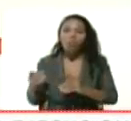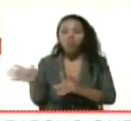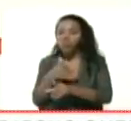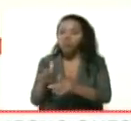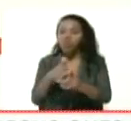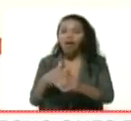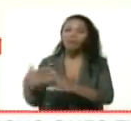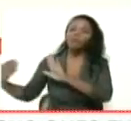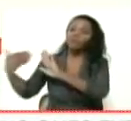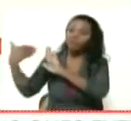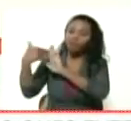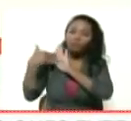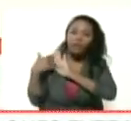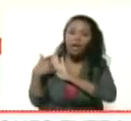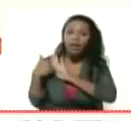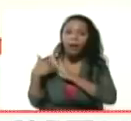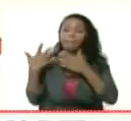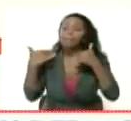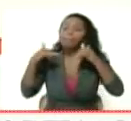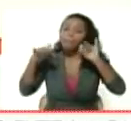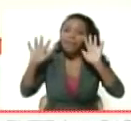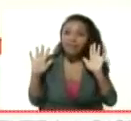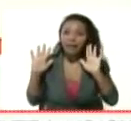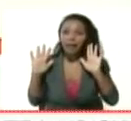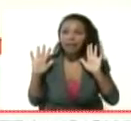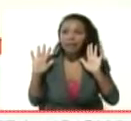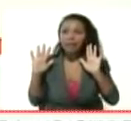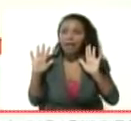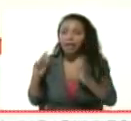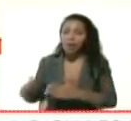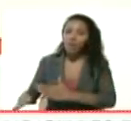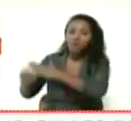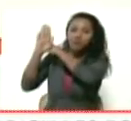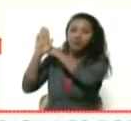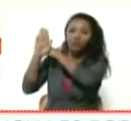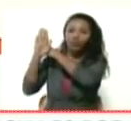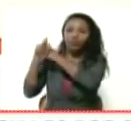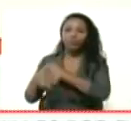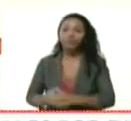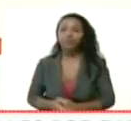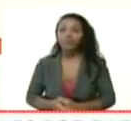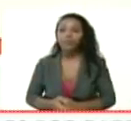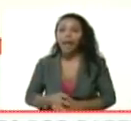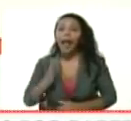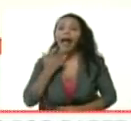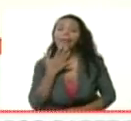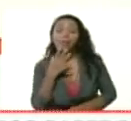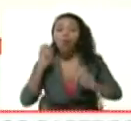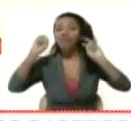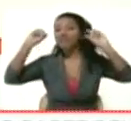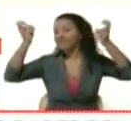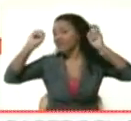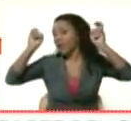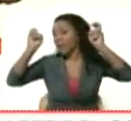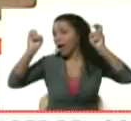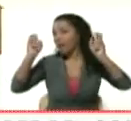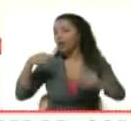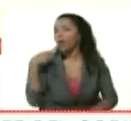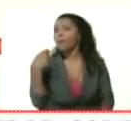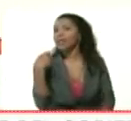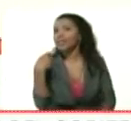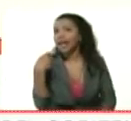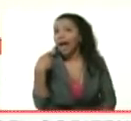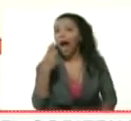las amenazas, a pesar de los bloqueos, por ejemplo con el tema de los pasajes,